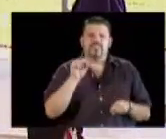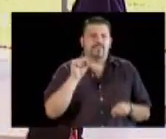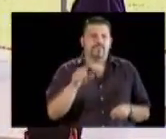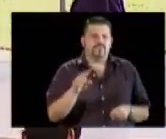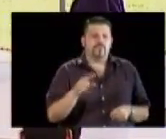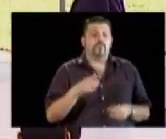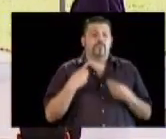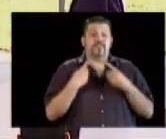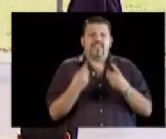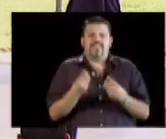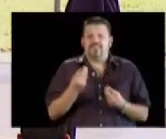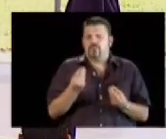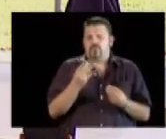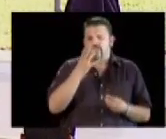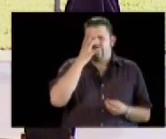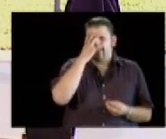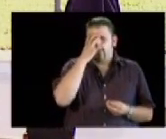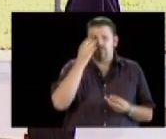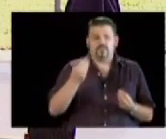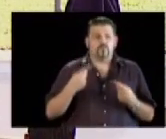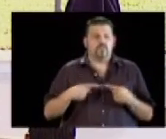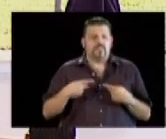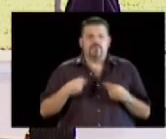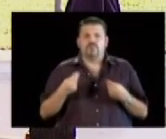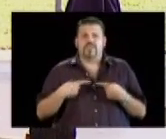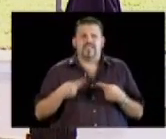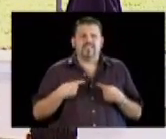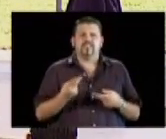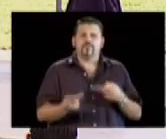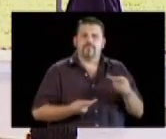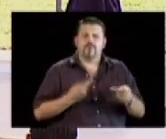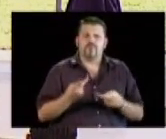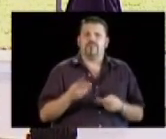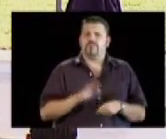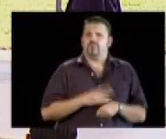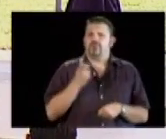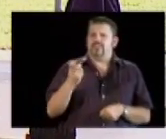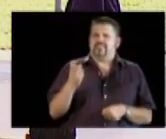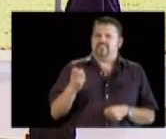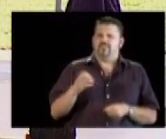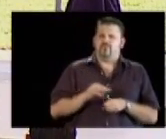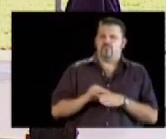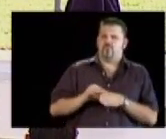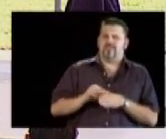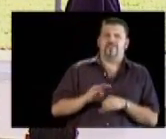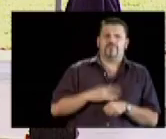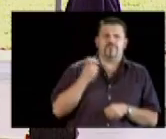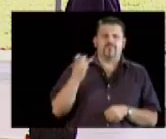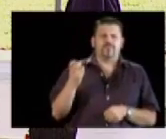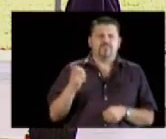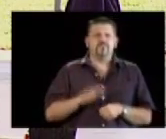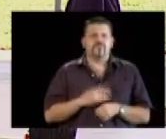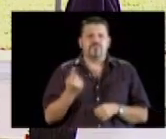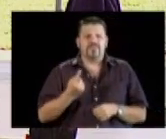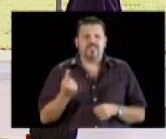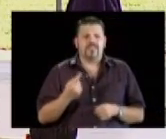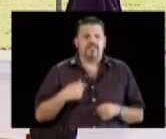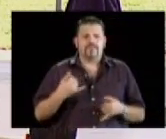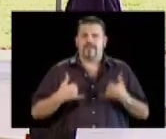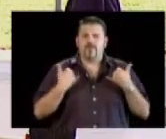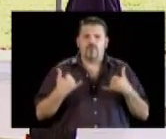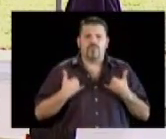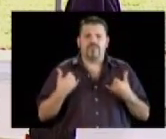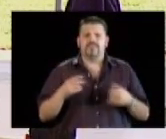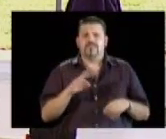cuando la traen. Porque la gente les va a preguntar por qué traen un bolso morado, pero al final de cuentas, hay para jóvenes, para